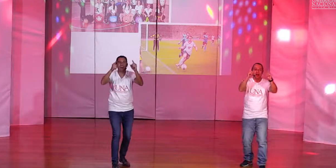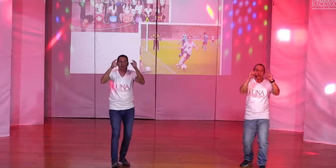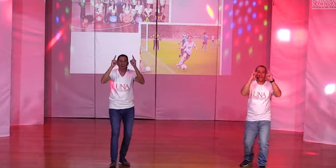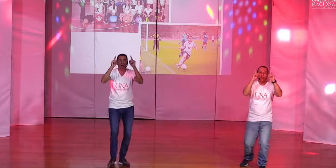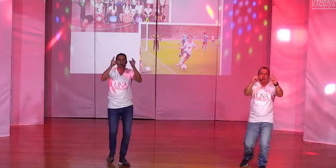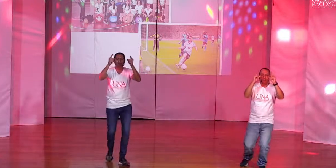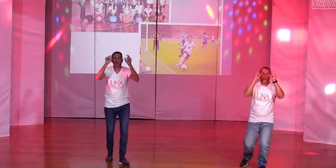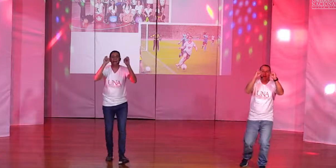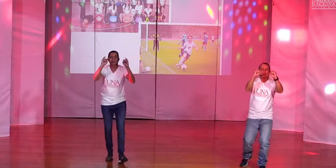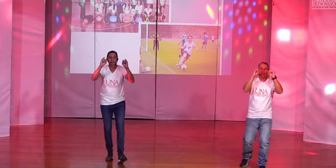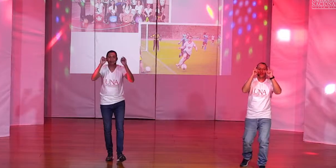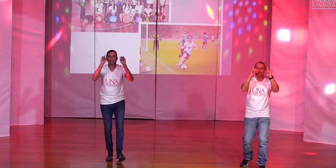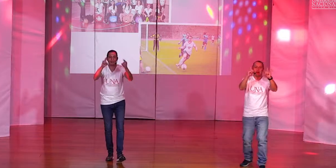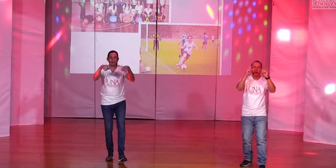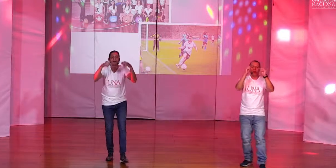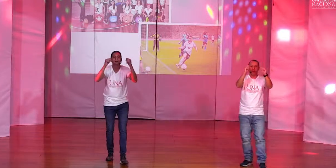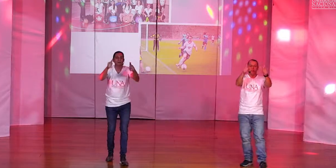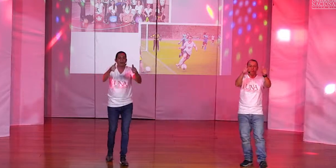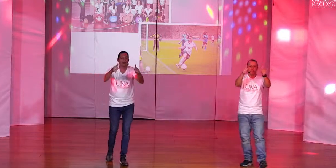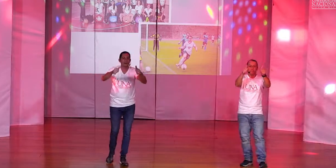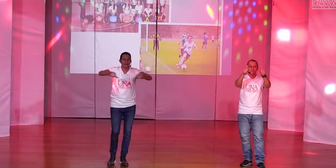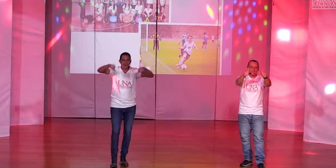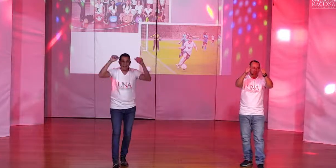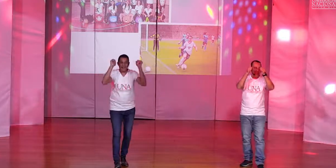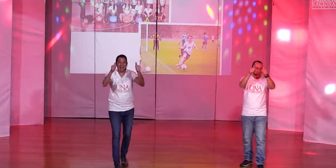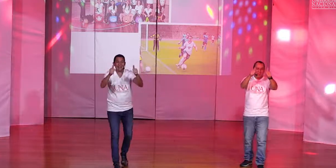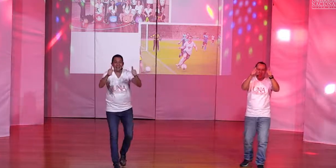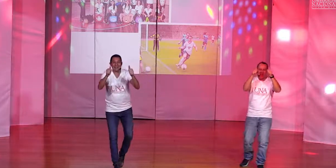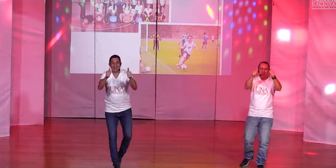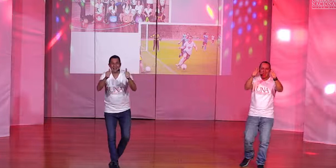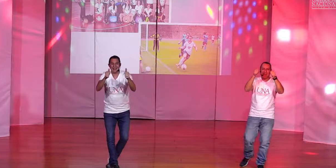palo, palo, palo, palito, palo,